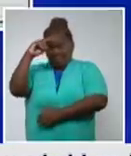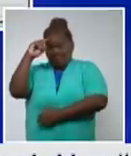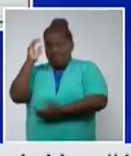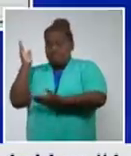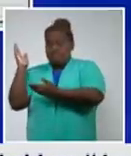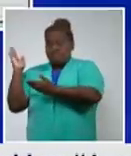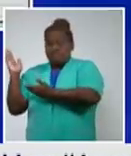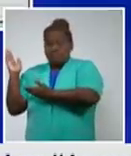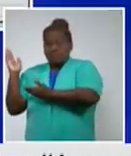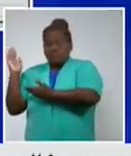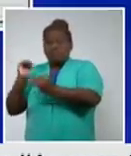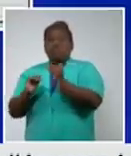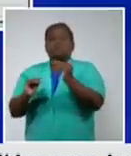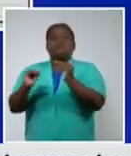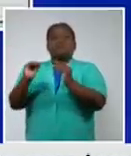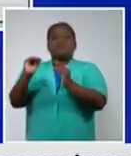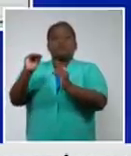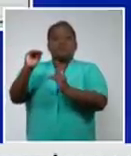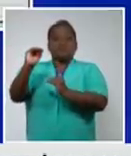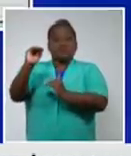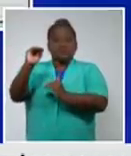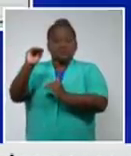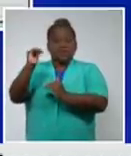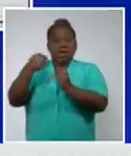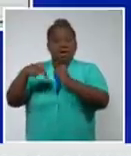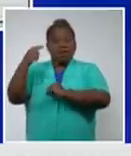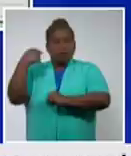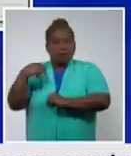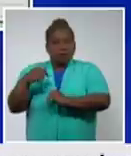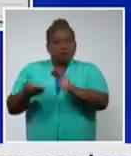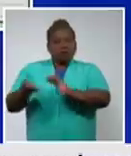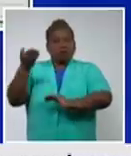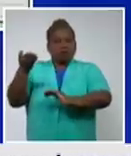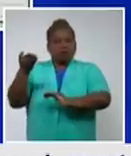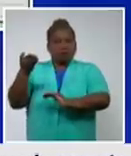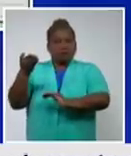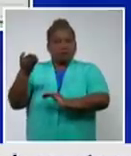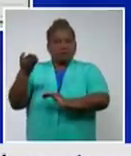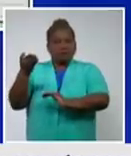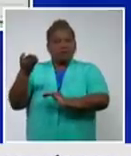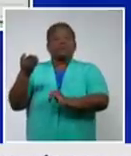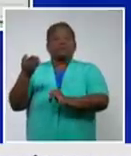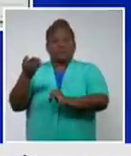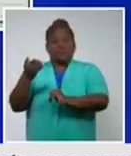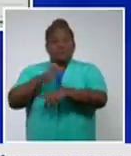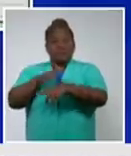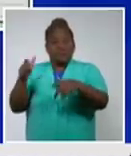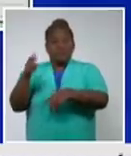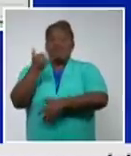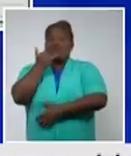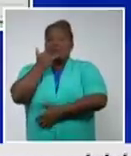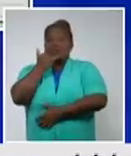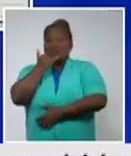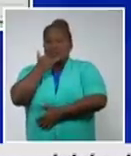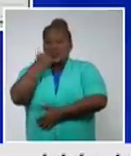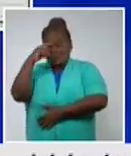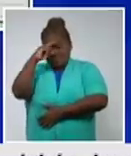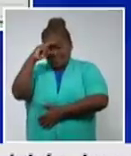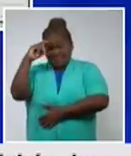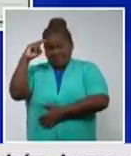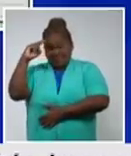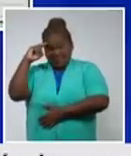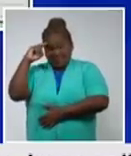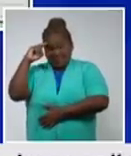ido incrementando, y ayer un número elevado, y la mayor afectación en la provincia de Santi Espíritus, en